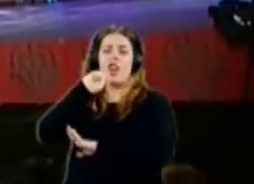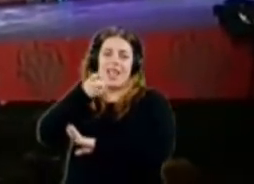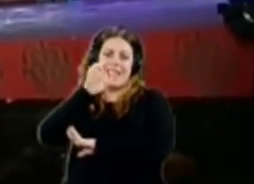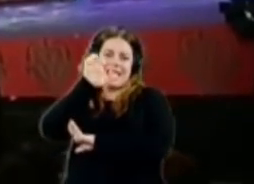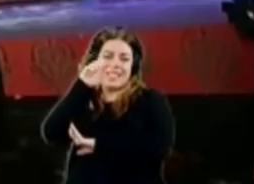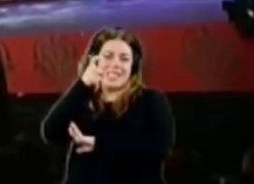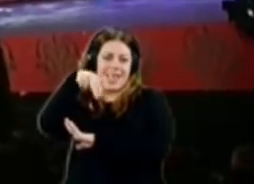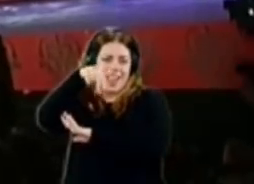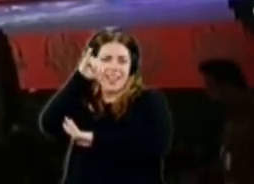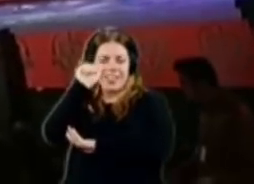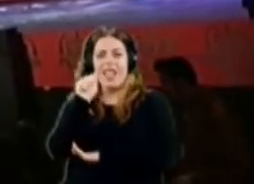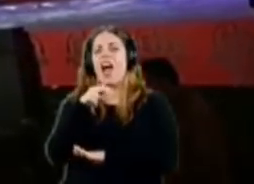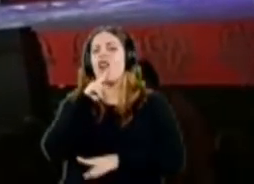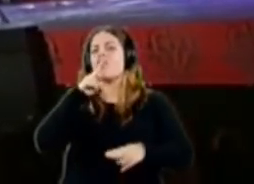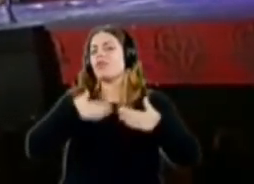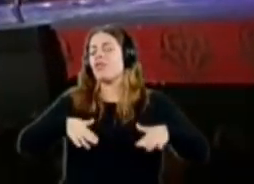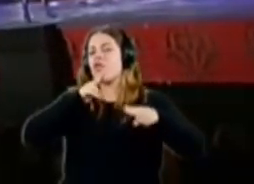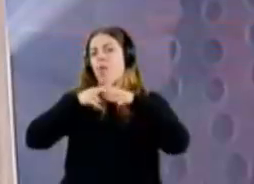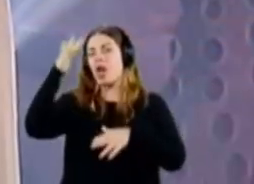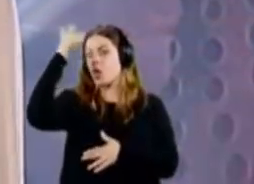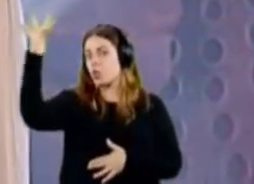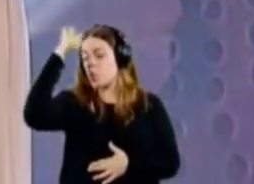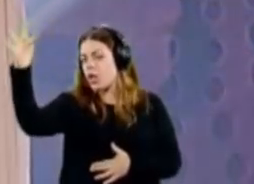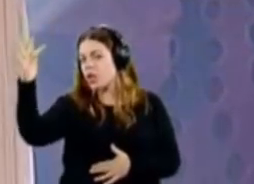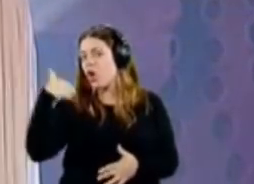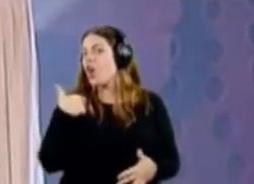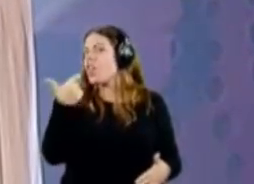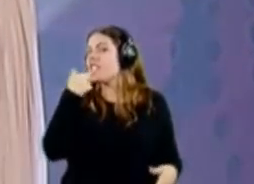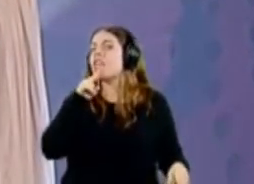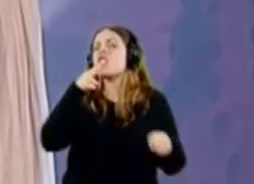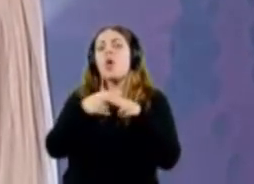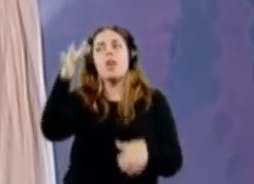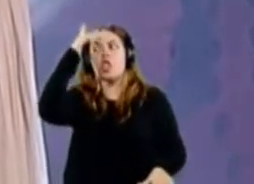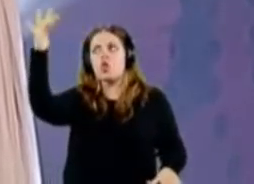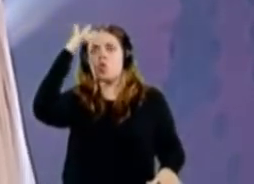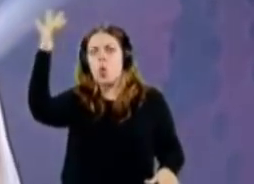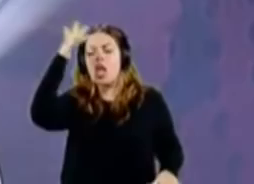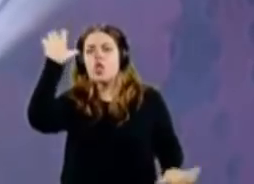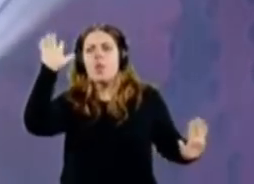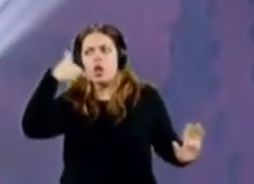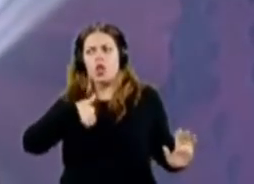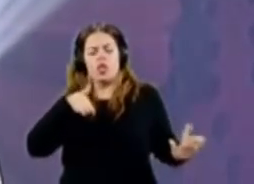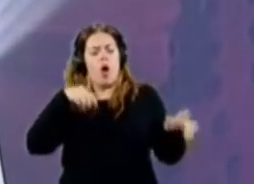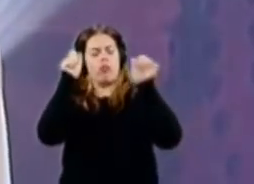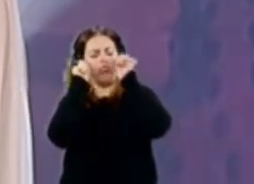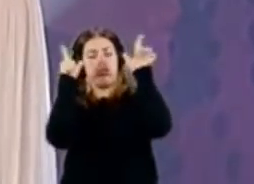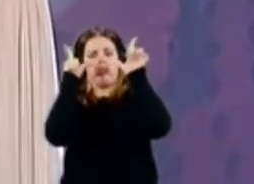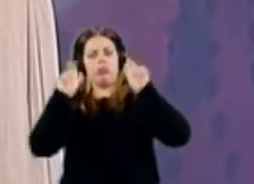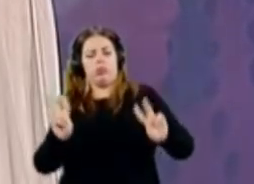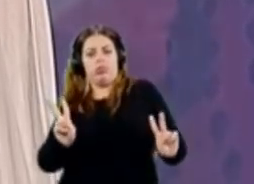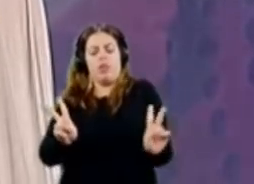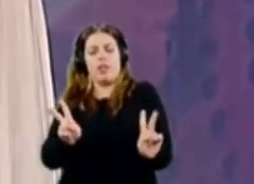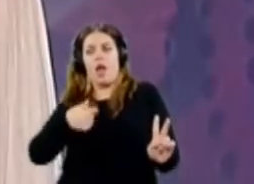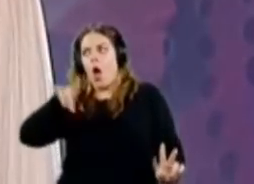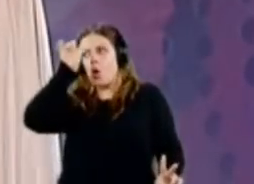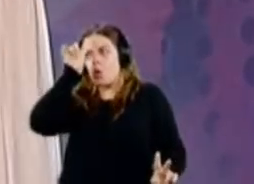Un sueño, dice, pero no sé cómo se habrán quedado ustedes, pero yo estoy muy despierta, Paco, no sé qué te ha transmitido a ti este movimiento. Yo también